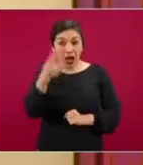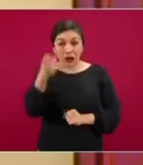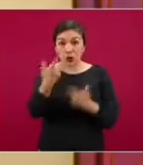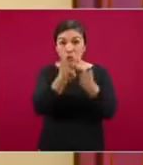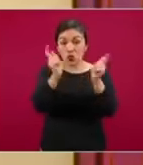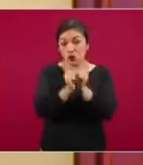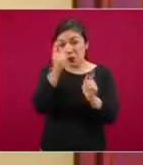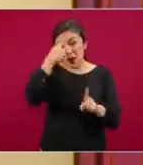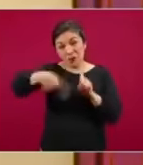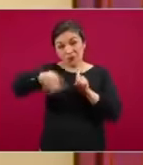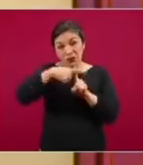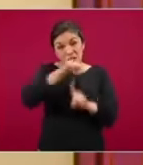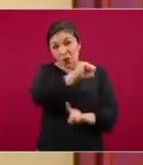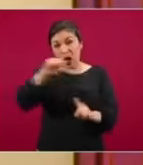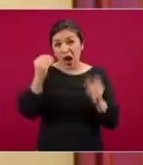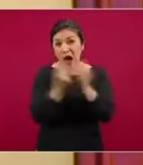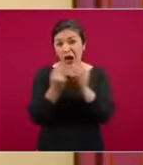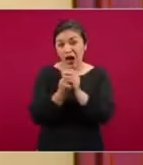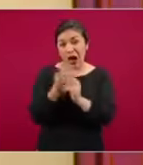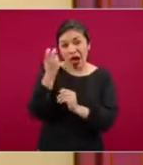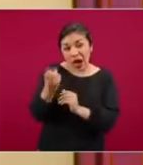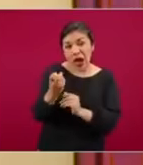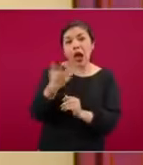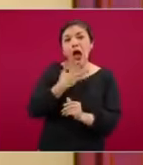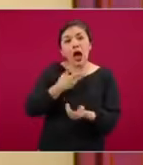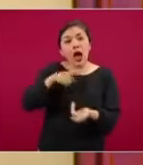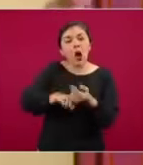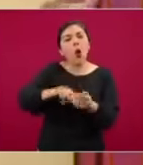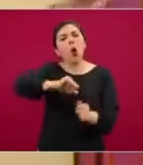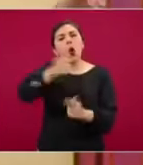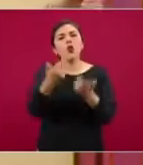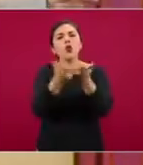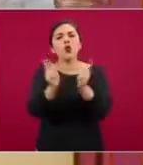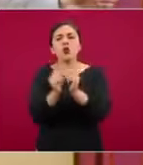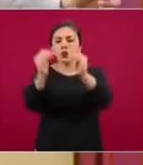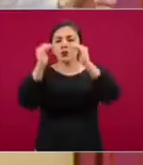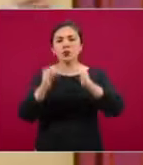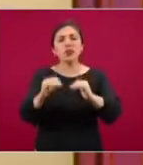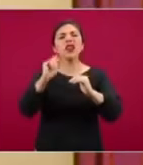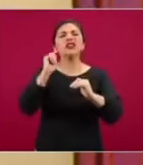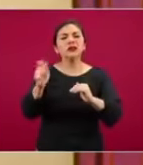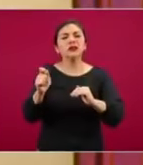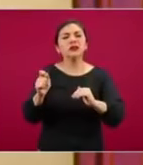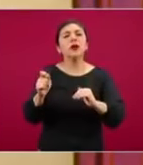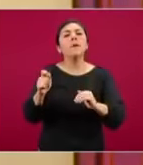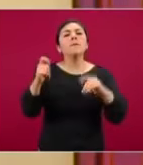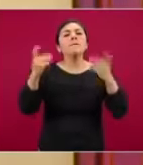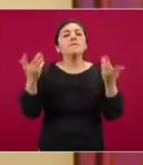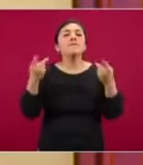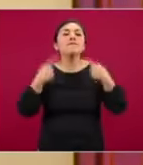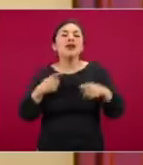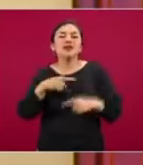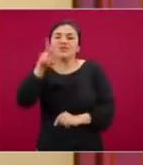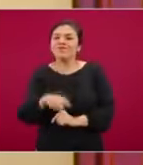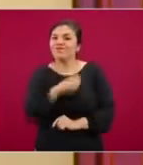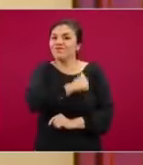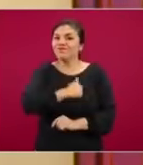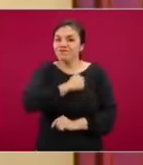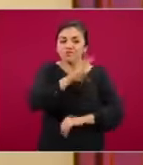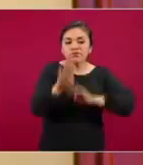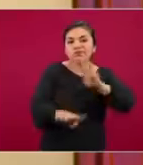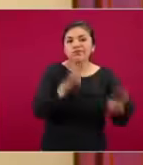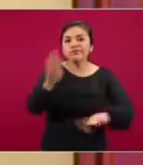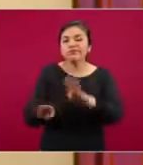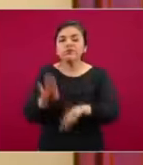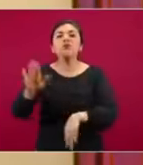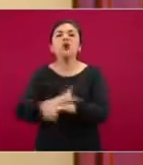de casos confirmados, es decir, como parte de este grupo, un subgrupo de los casos confirmados, son las lamentables defunciones que